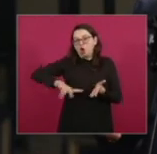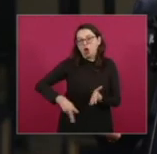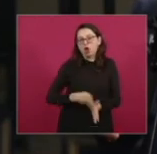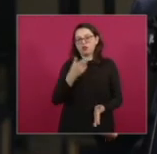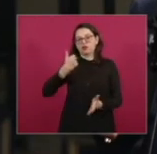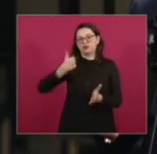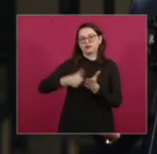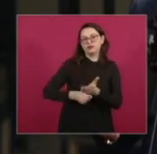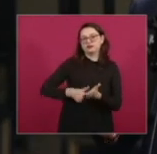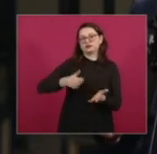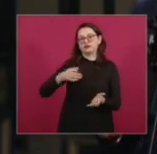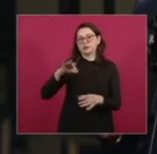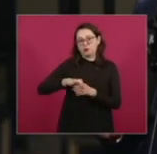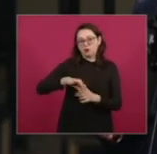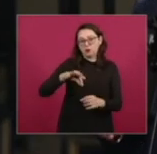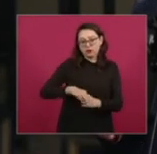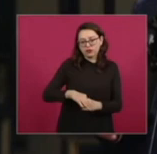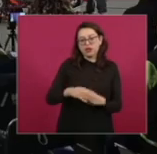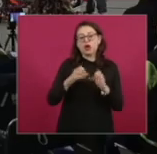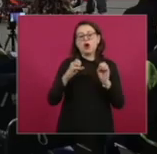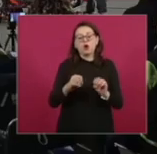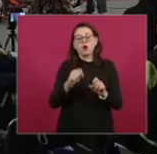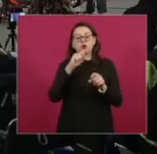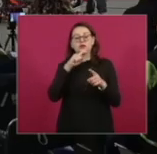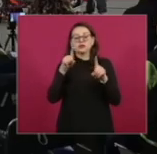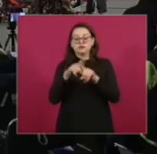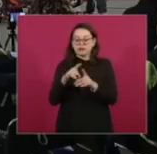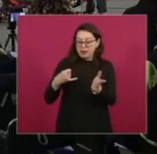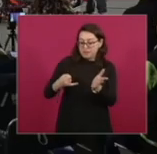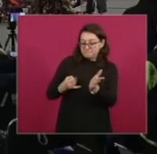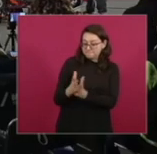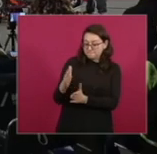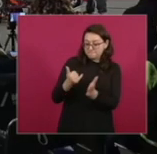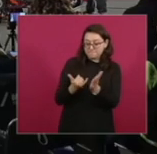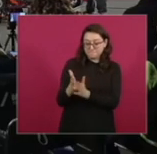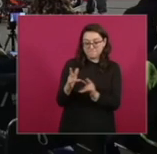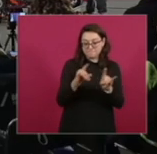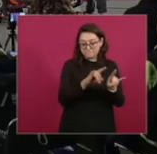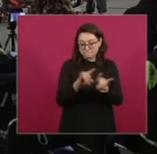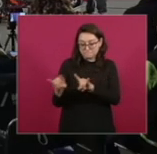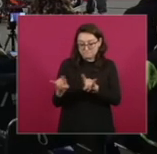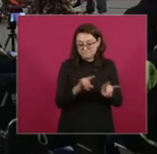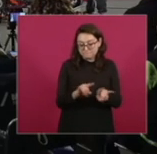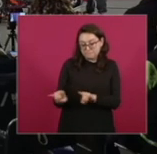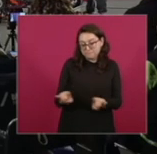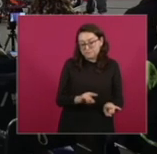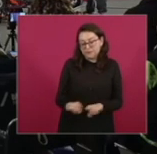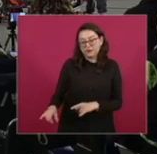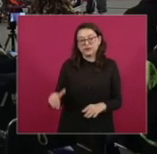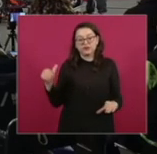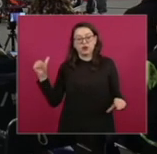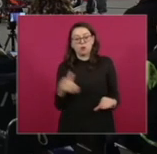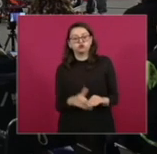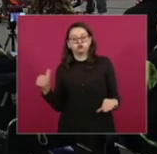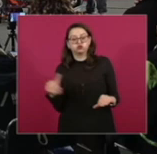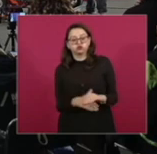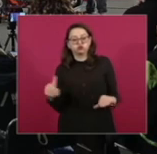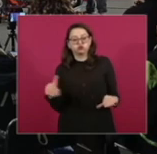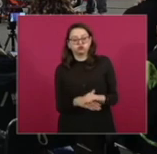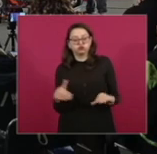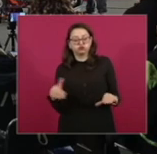boletas electorales, en realidad se puede facilitar estos fraudes conocidos como el embarazo de urnas o el llamado